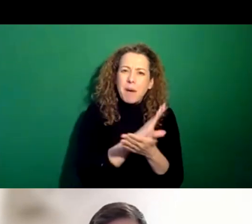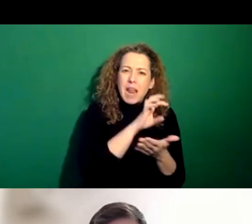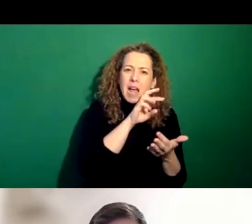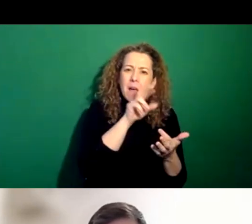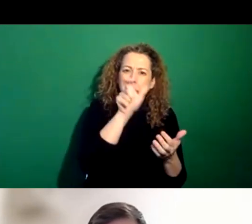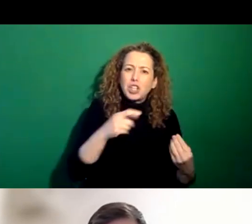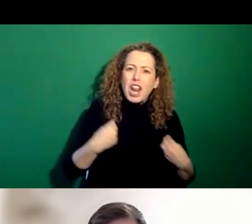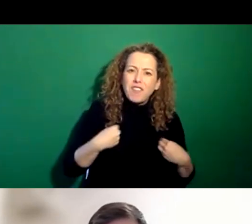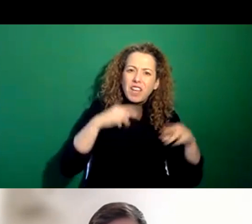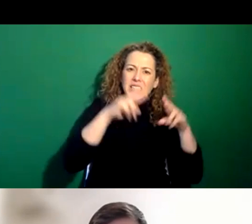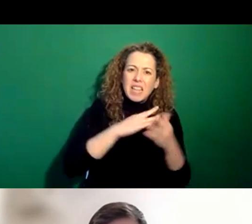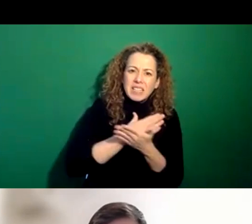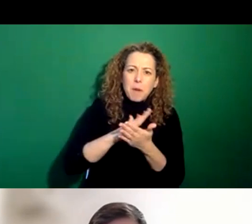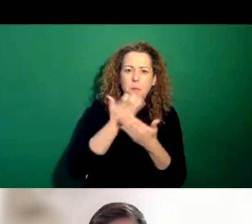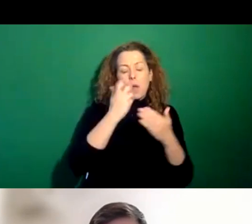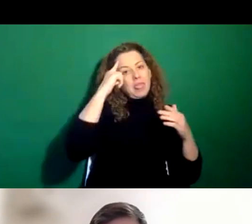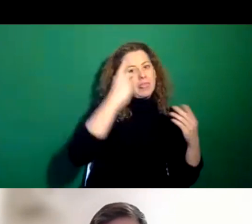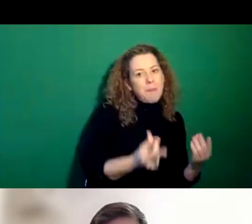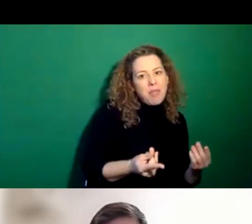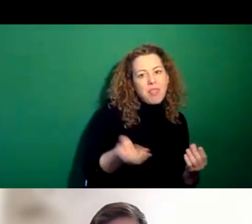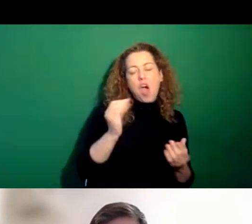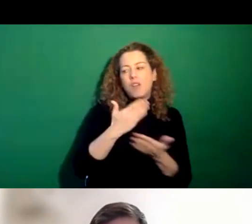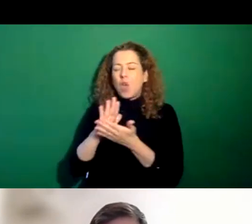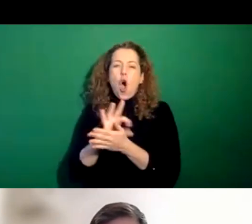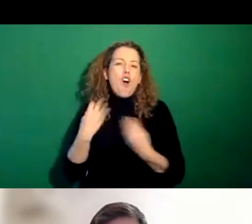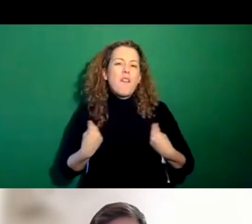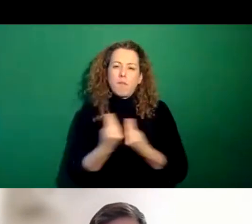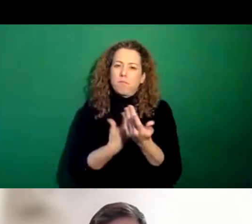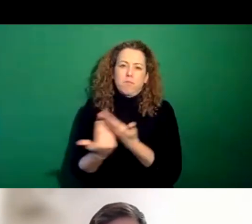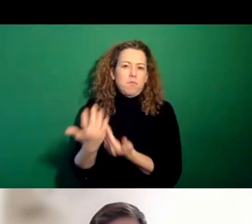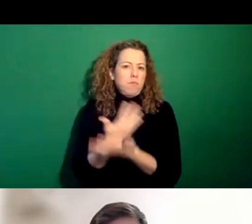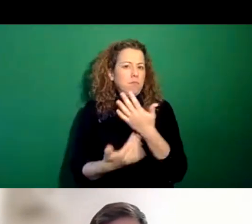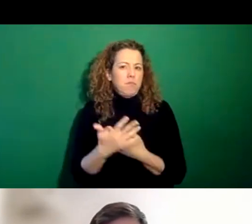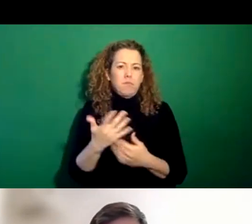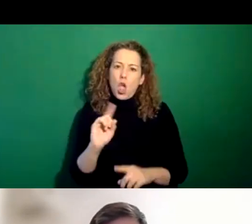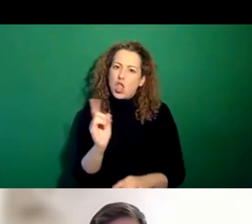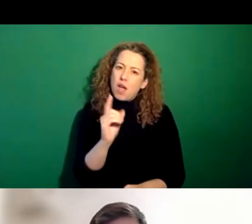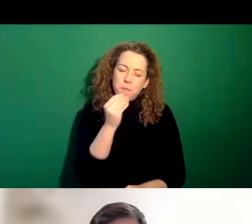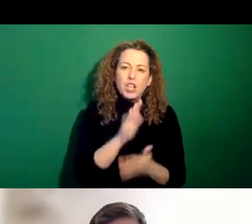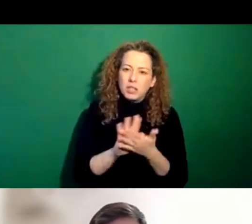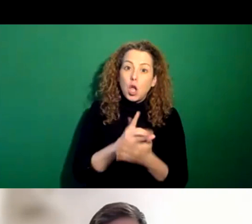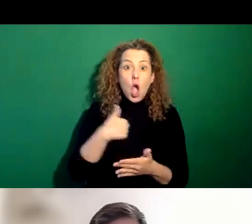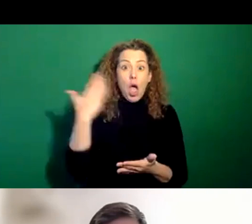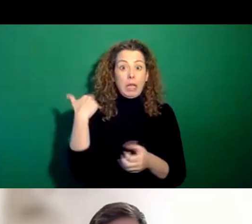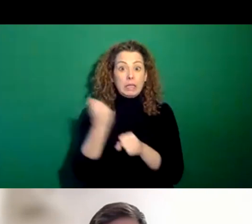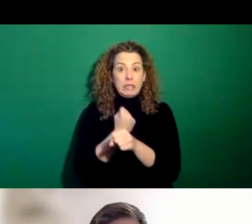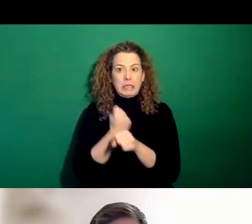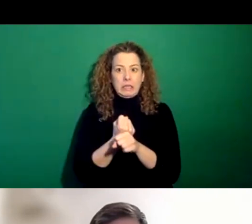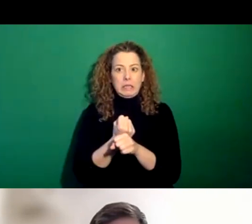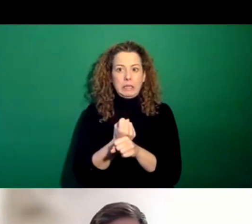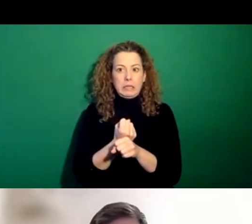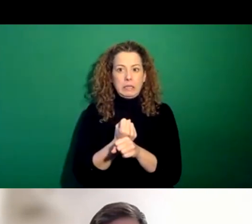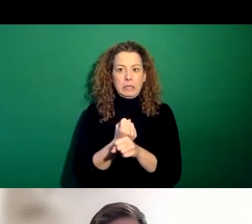residentes, dependiendo, pone demencias, o que convivan junto a personas autónomas? Sí, de hecho Yo he trabajado en un centro de... Bueno, si